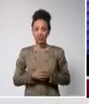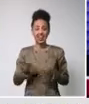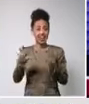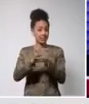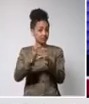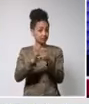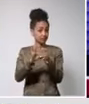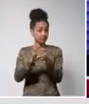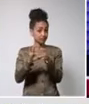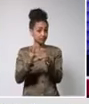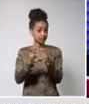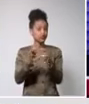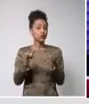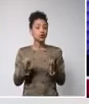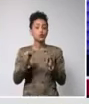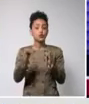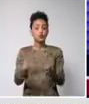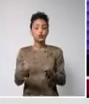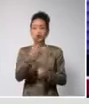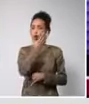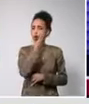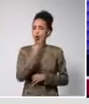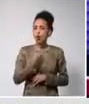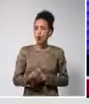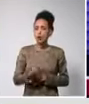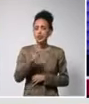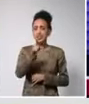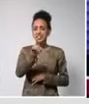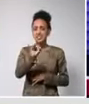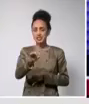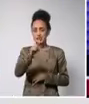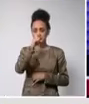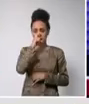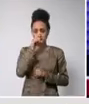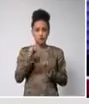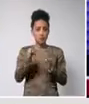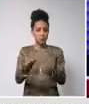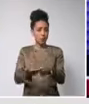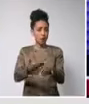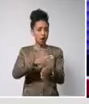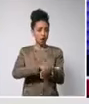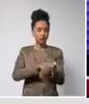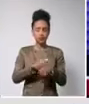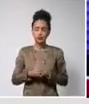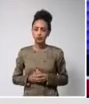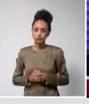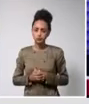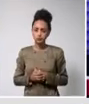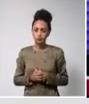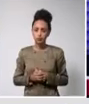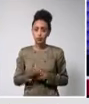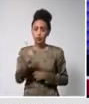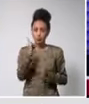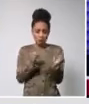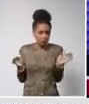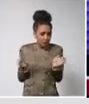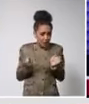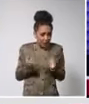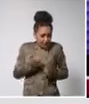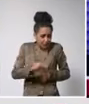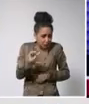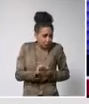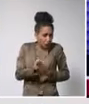se reporta el adolescente de 17 años que ya habíamos mencionado, un recién nacido de 19